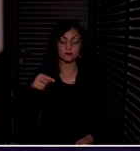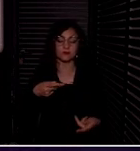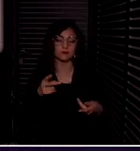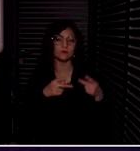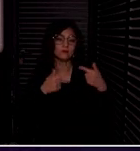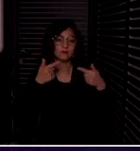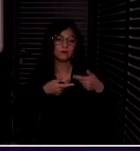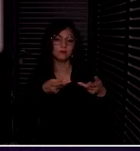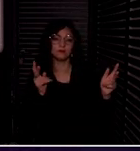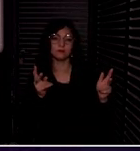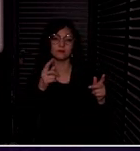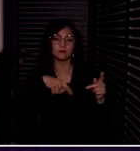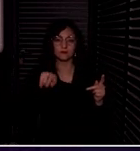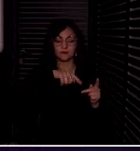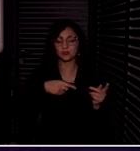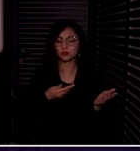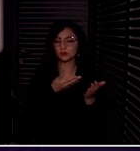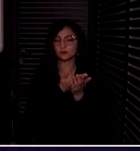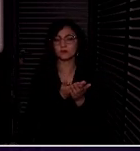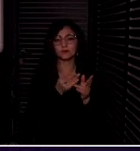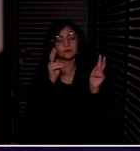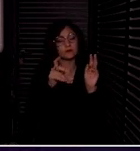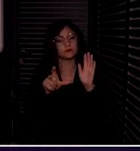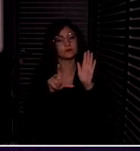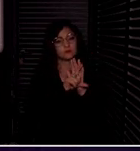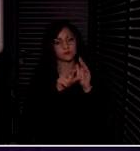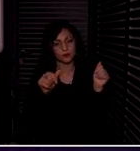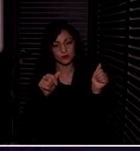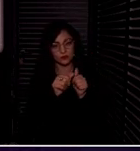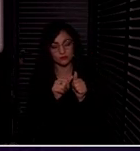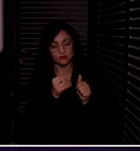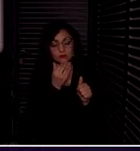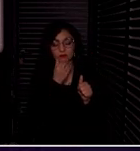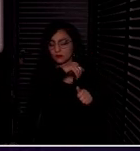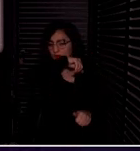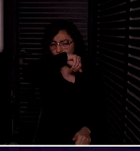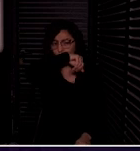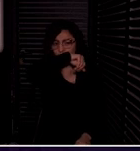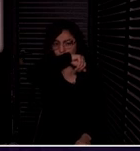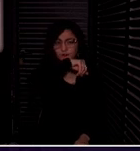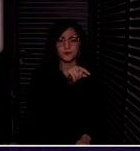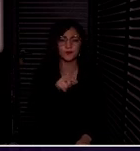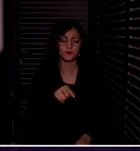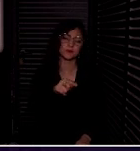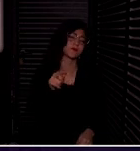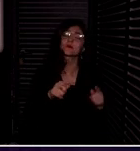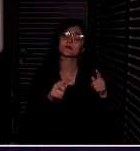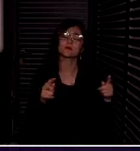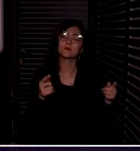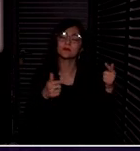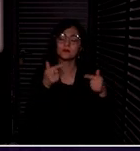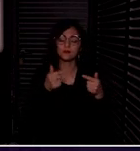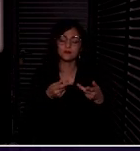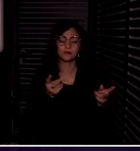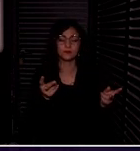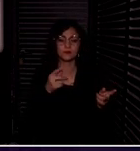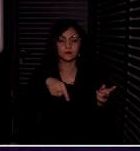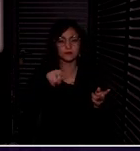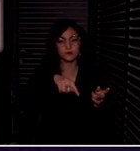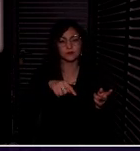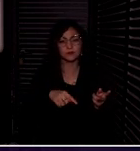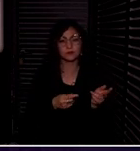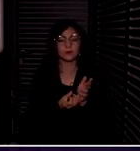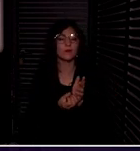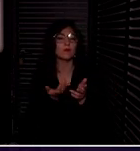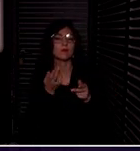pública, apostar por la ley de proximidad por medios y operadores locales, si no es con política pública, con más mercado, no va a